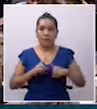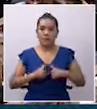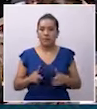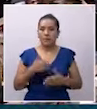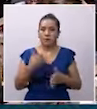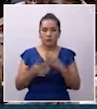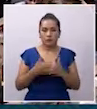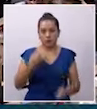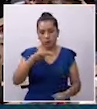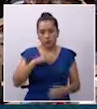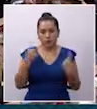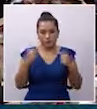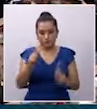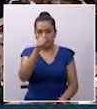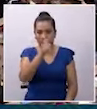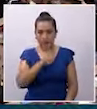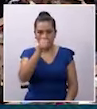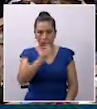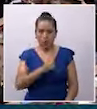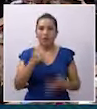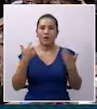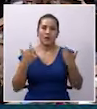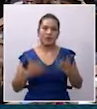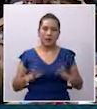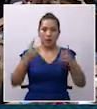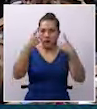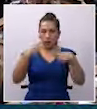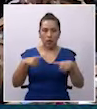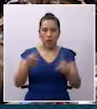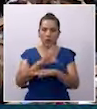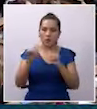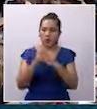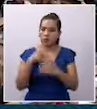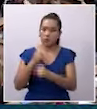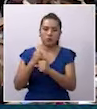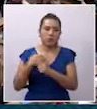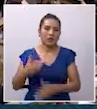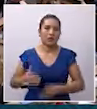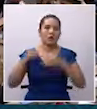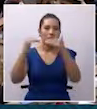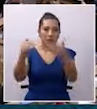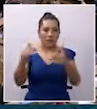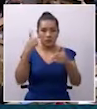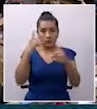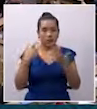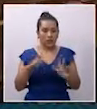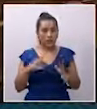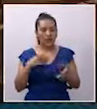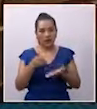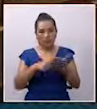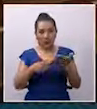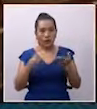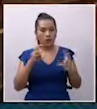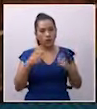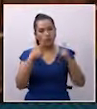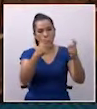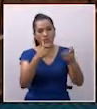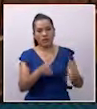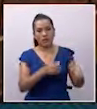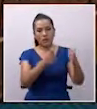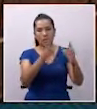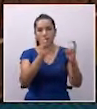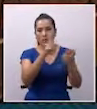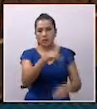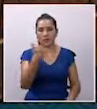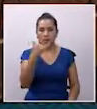racionalidad, finalmente se ha impuesto la voluntad de construir país, de darle a Yapacaní su carretera, de darle al